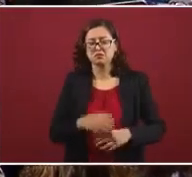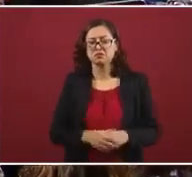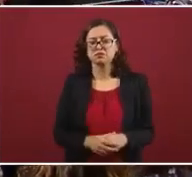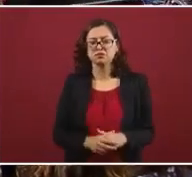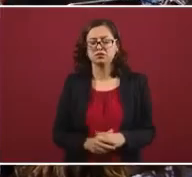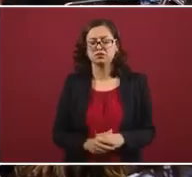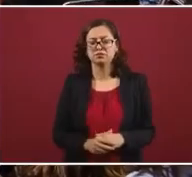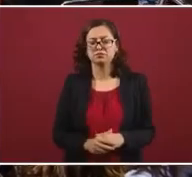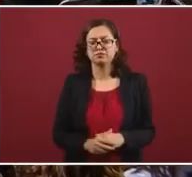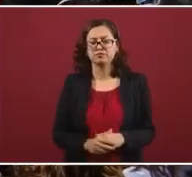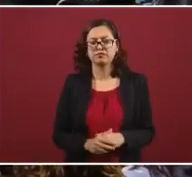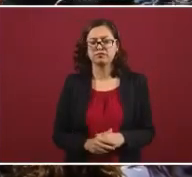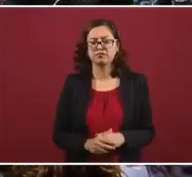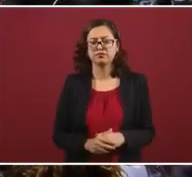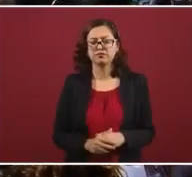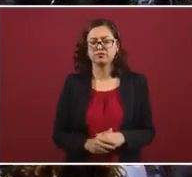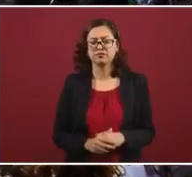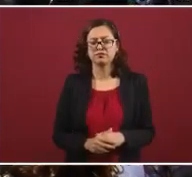pero